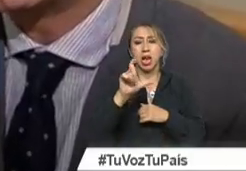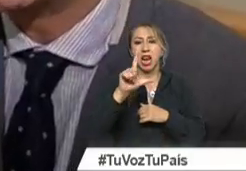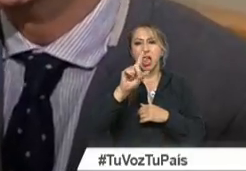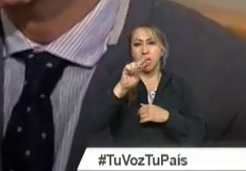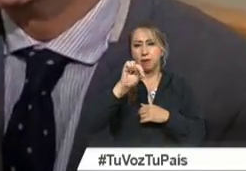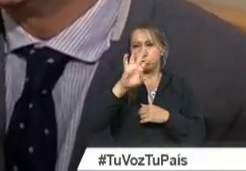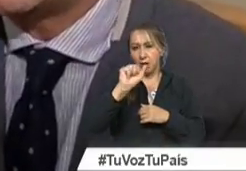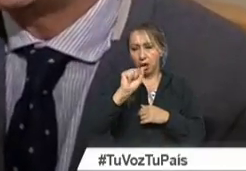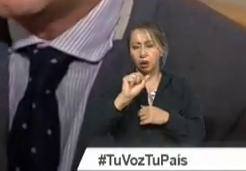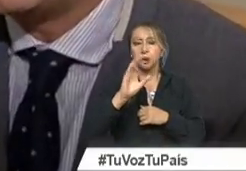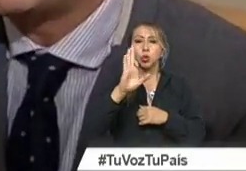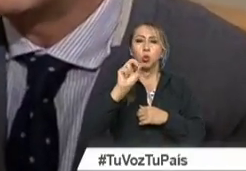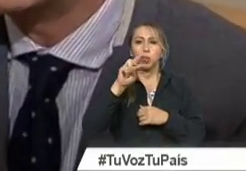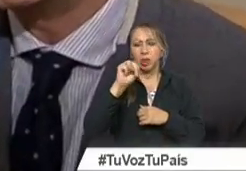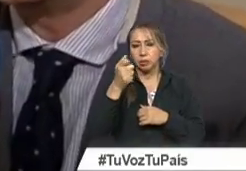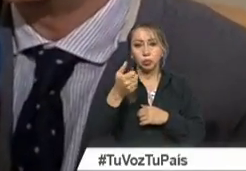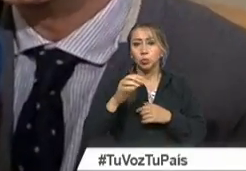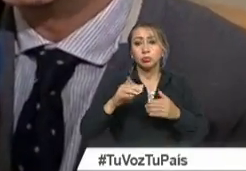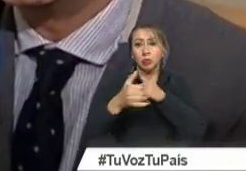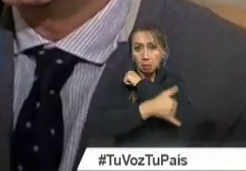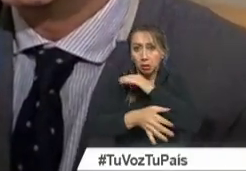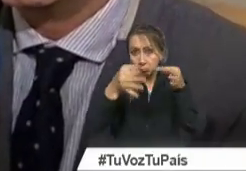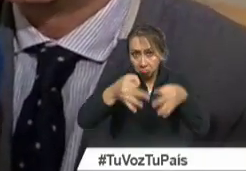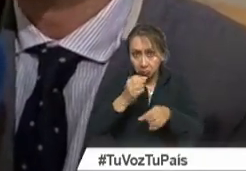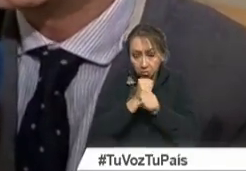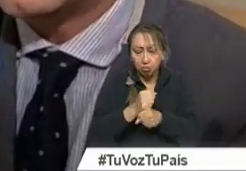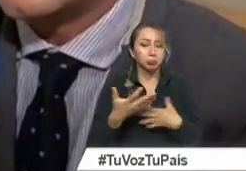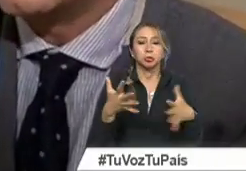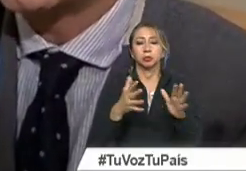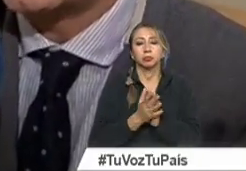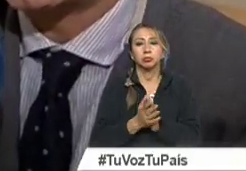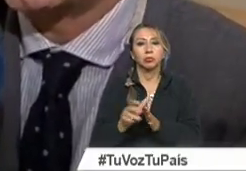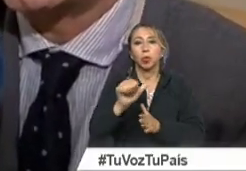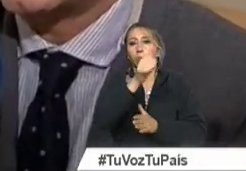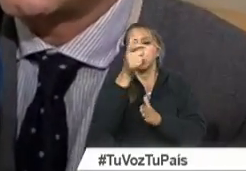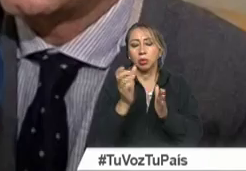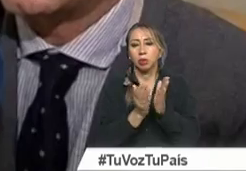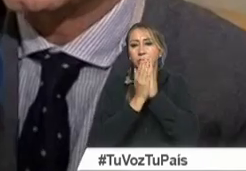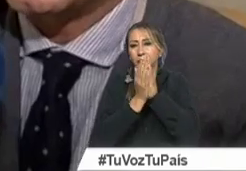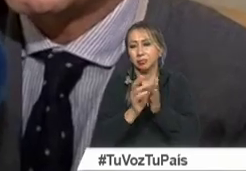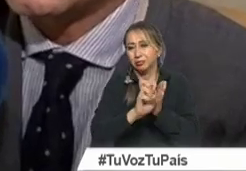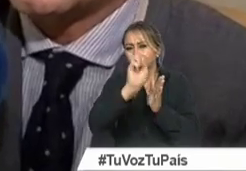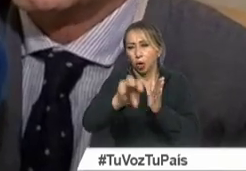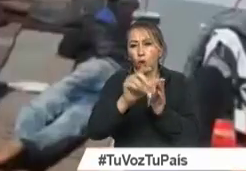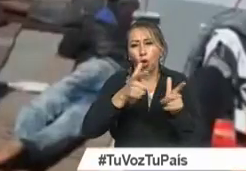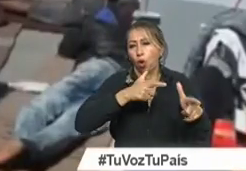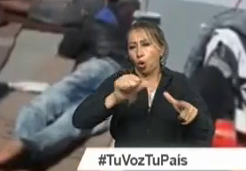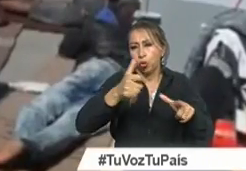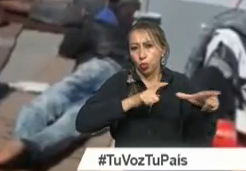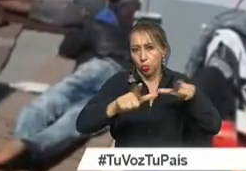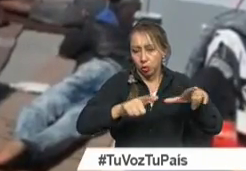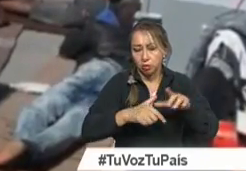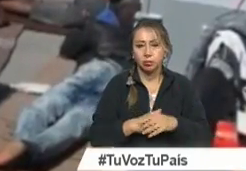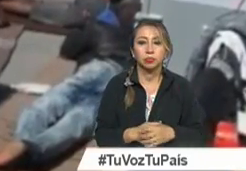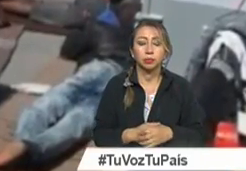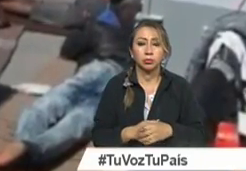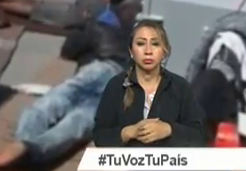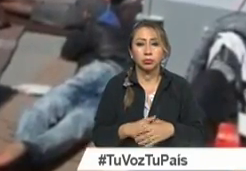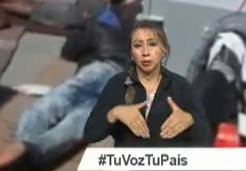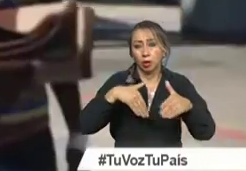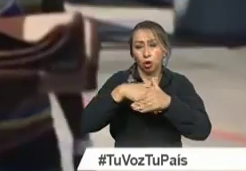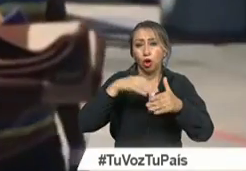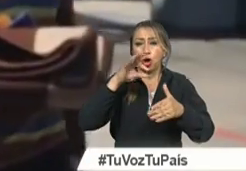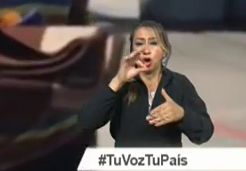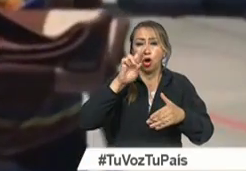definirse como puertos seguros italia tiene la responsabilidad de facilitar el desembarque de estas personas son frontex